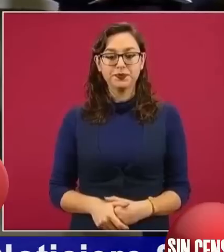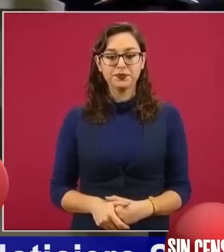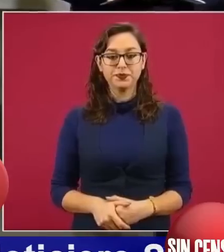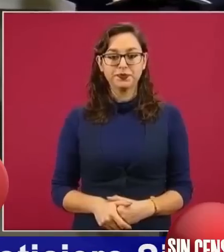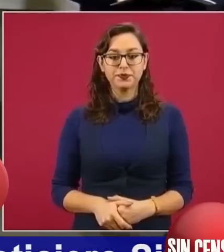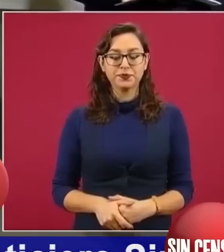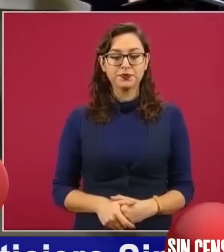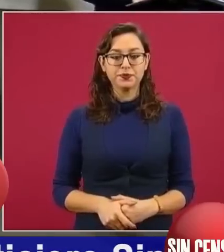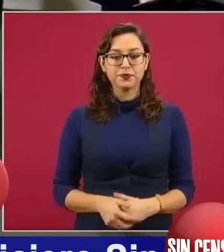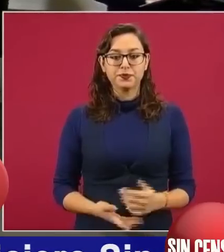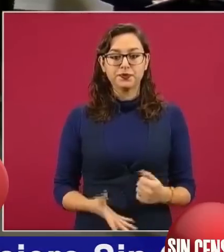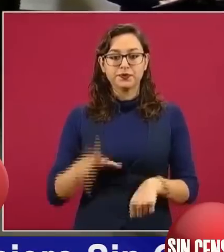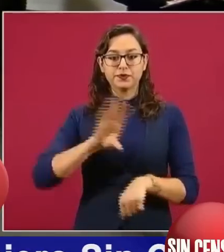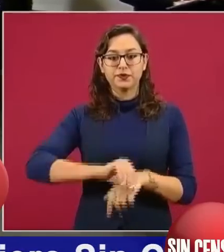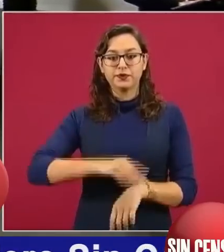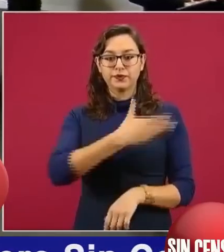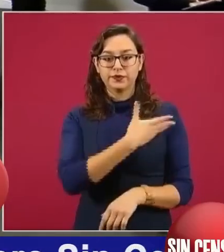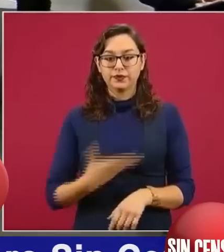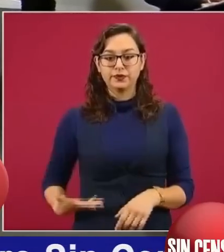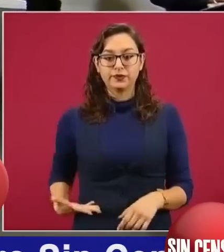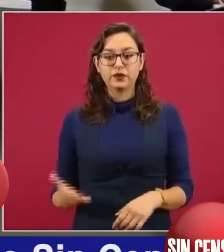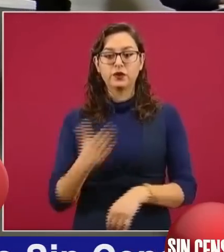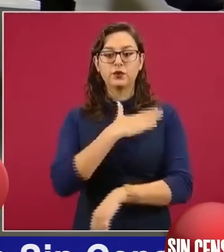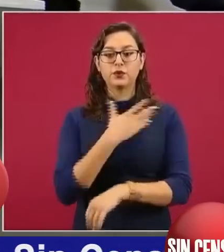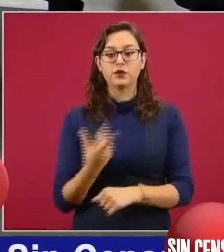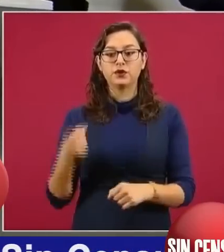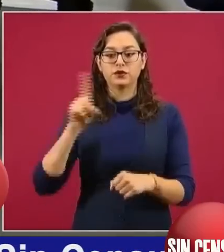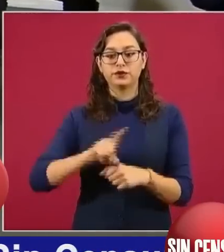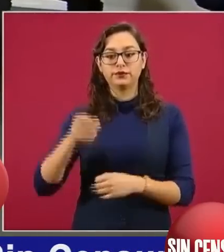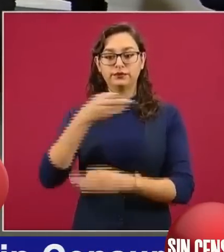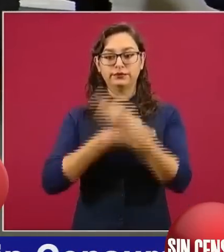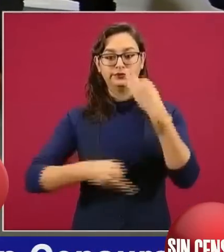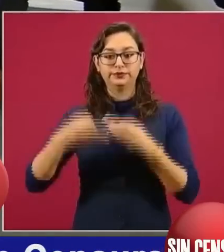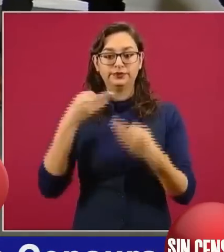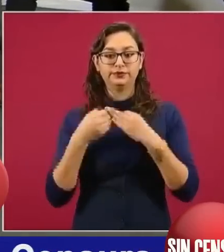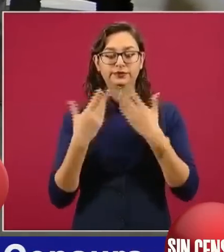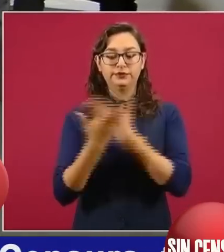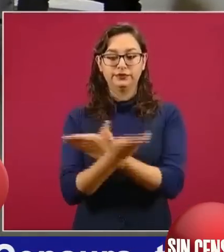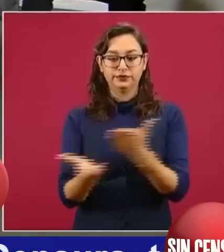Su permiso, señor presidente. Muy buenos días, tengan todos ustedes.